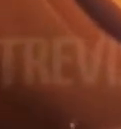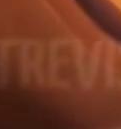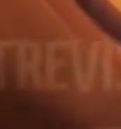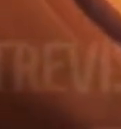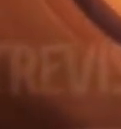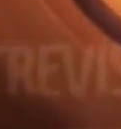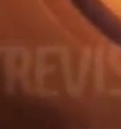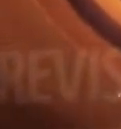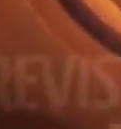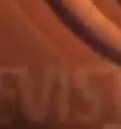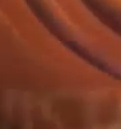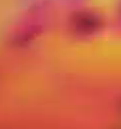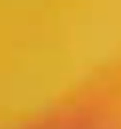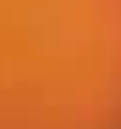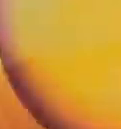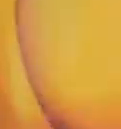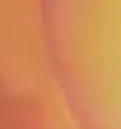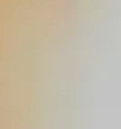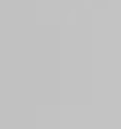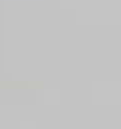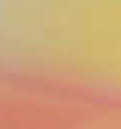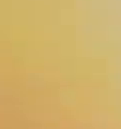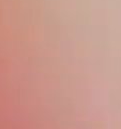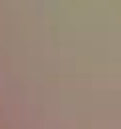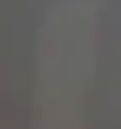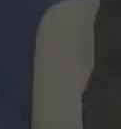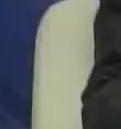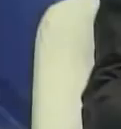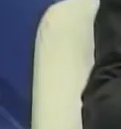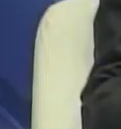presentamos Entrevista.